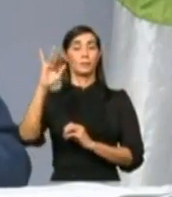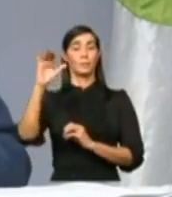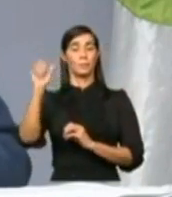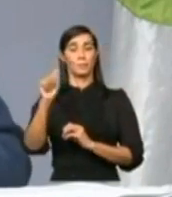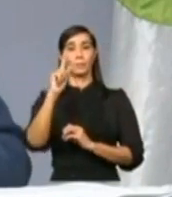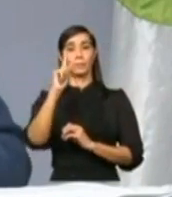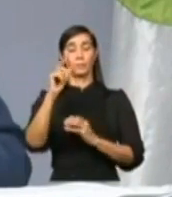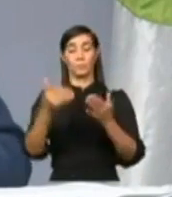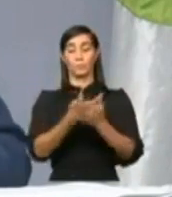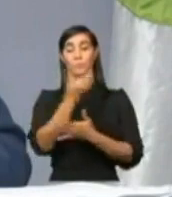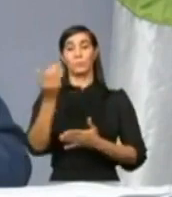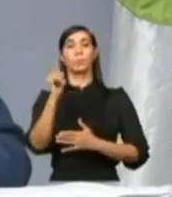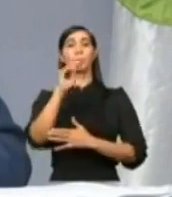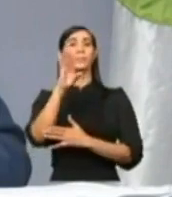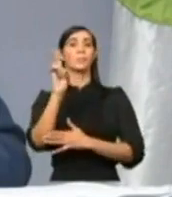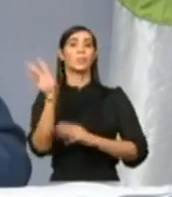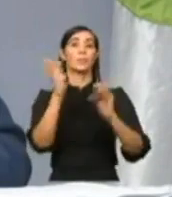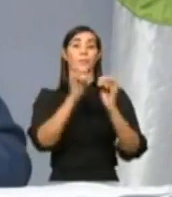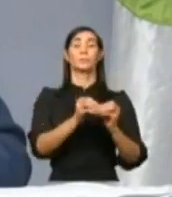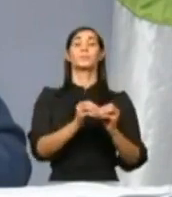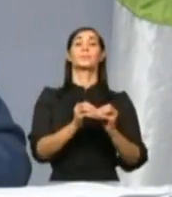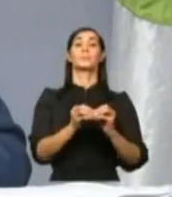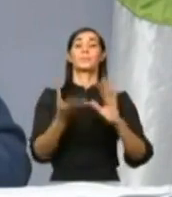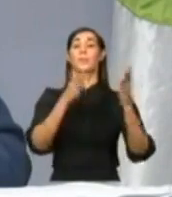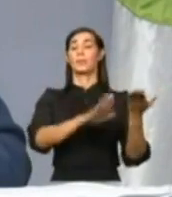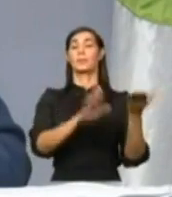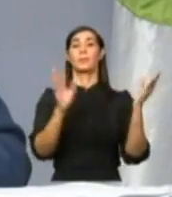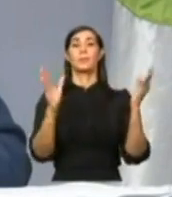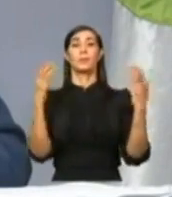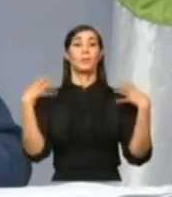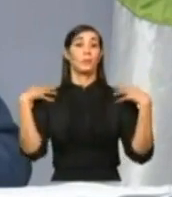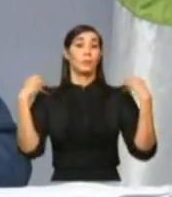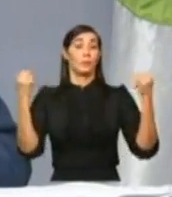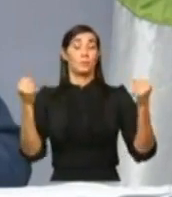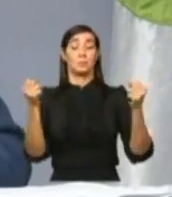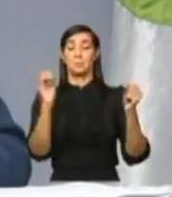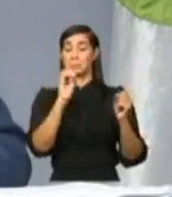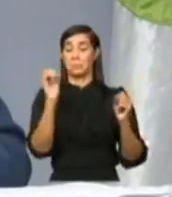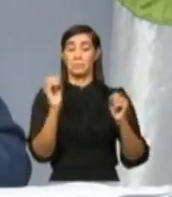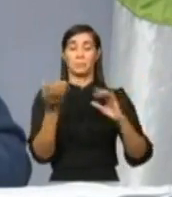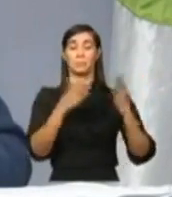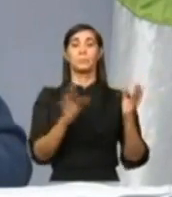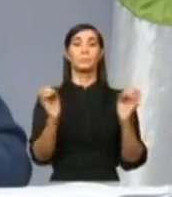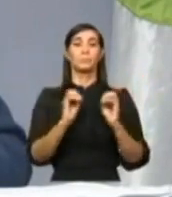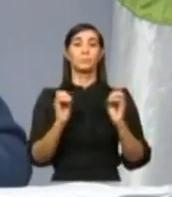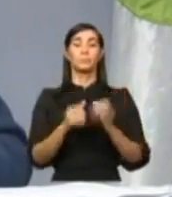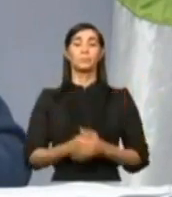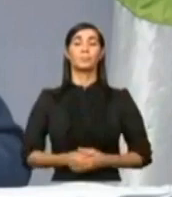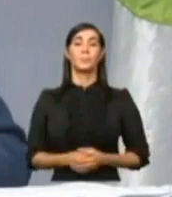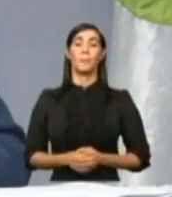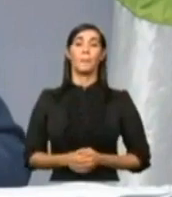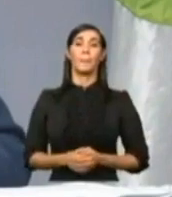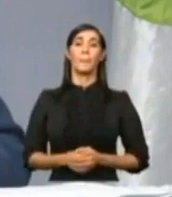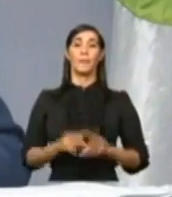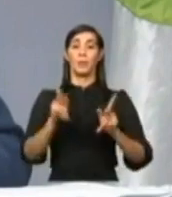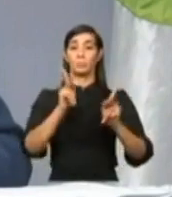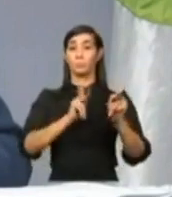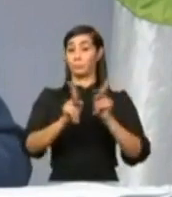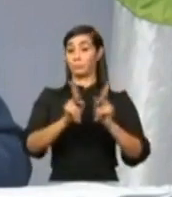nuevo, 27 acumulados, 0 recuperados, 0 fallecimiento. Puerto